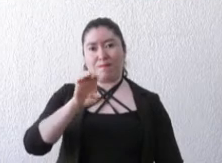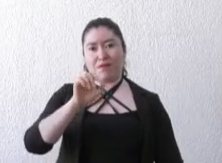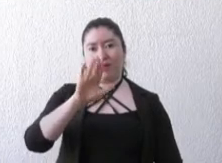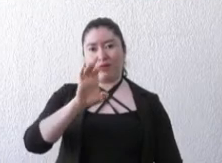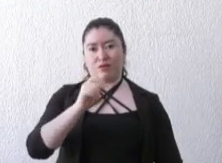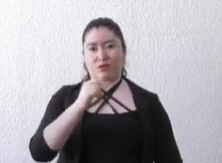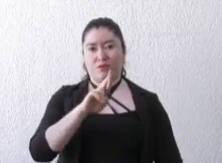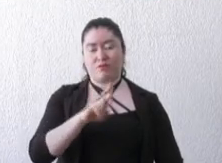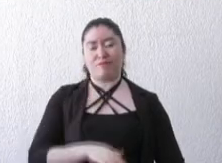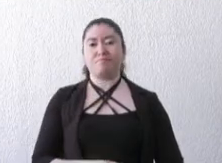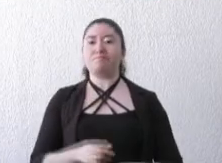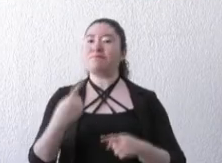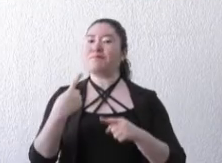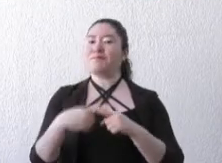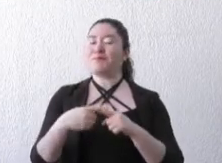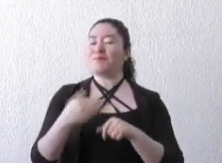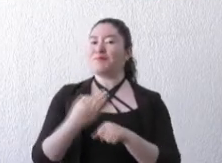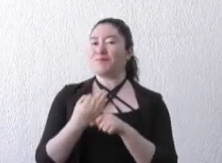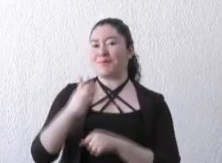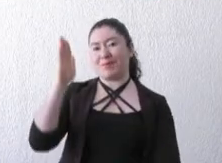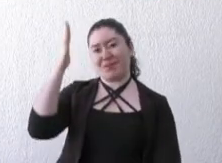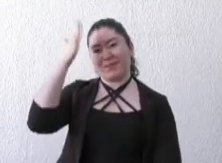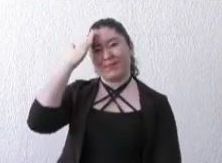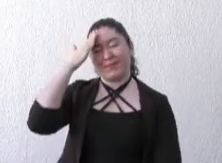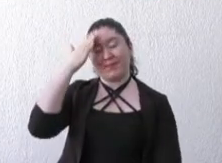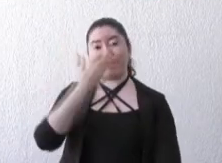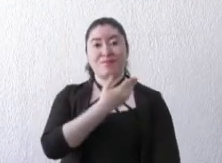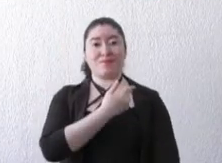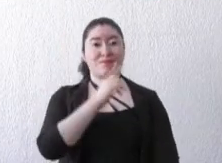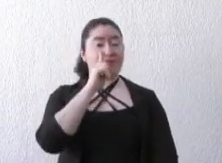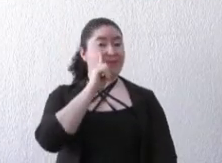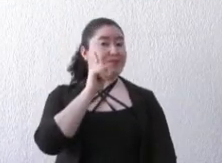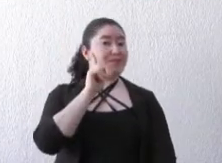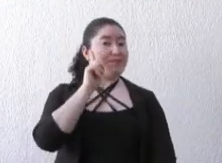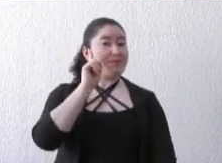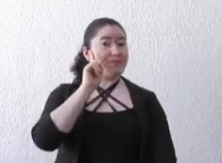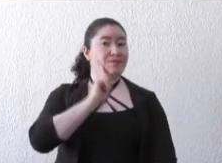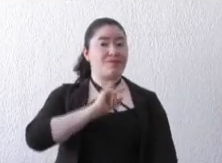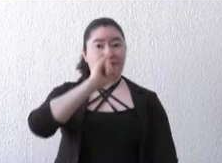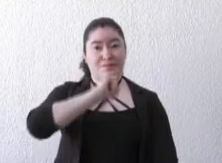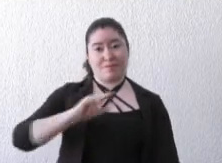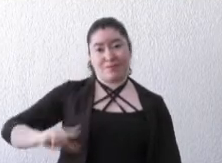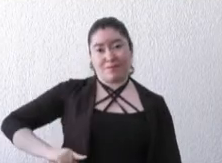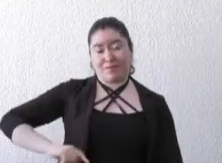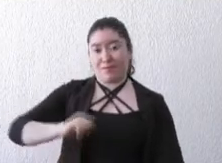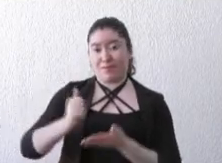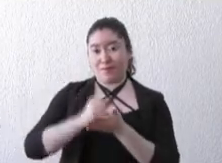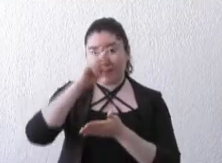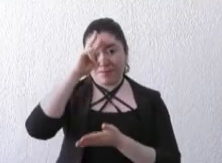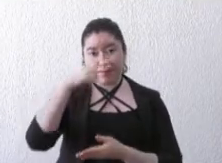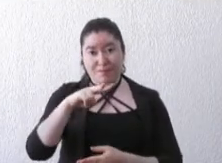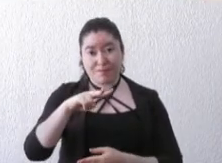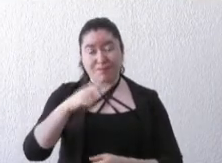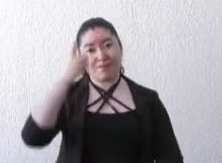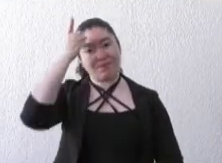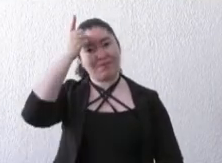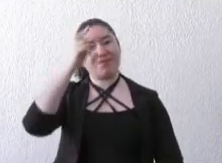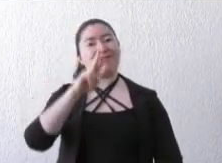Preside este acto la jefa de gobierno de la Ciudad de México, doctora Claudia Sheinbaum Pardo.